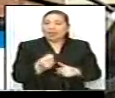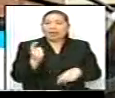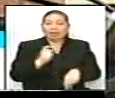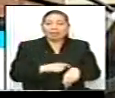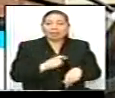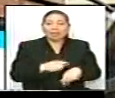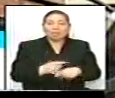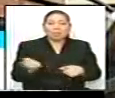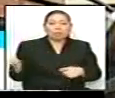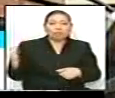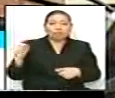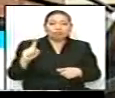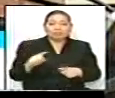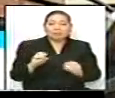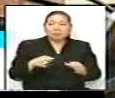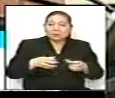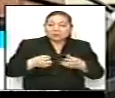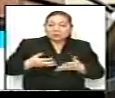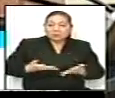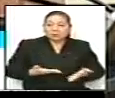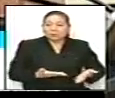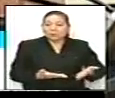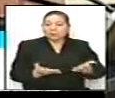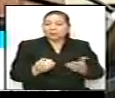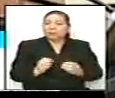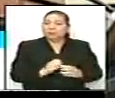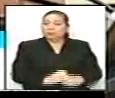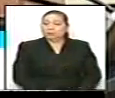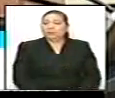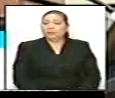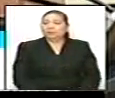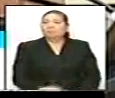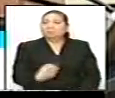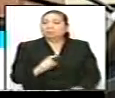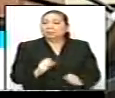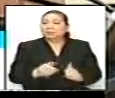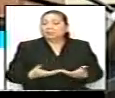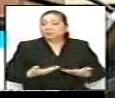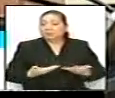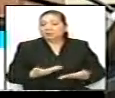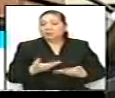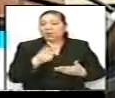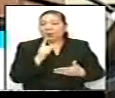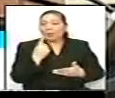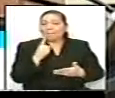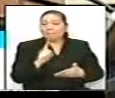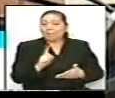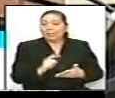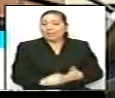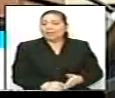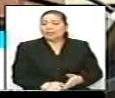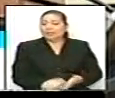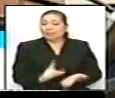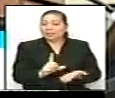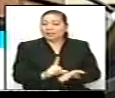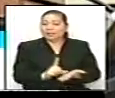de avenidas, y entonces tener una recarga en el acuífero y poder explotar estas aguas para la población de